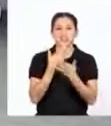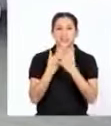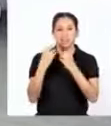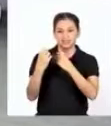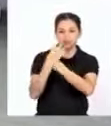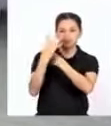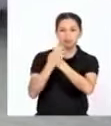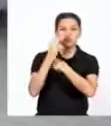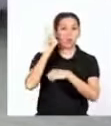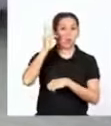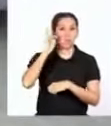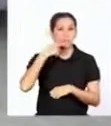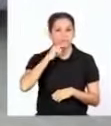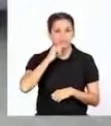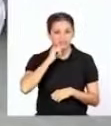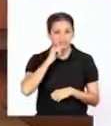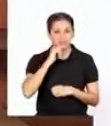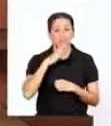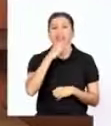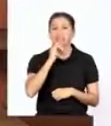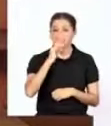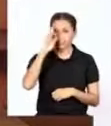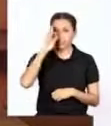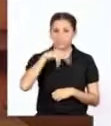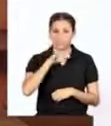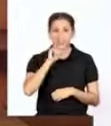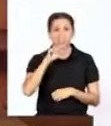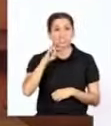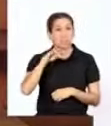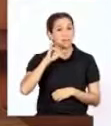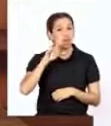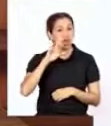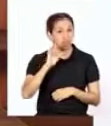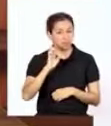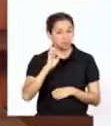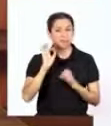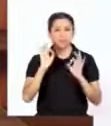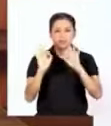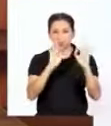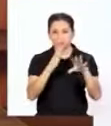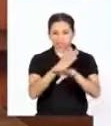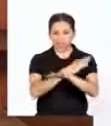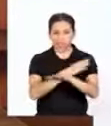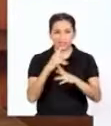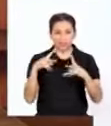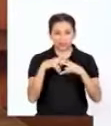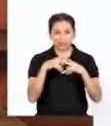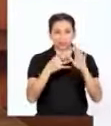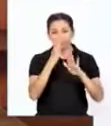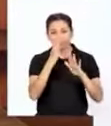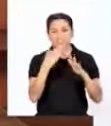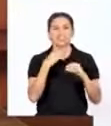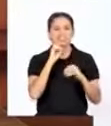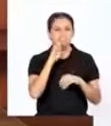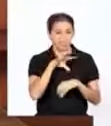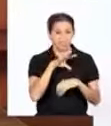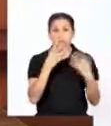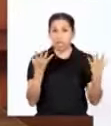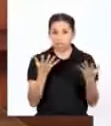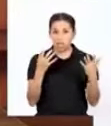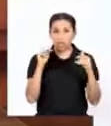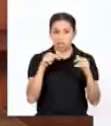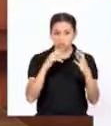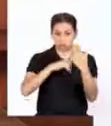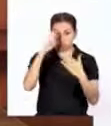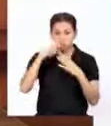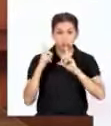las recomendaciones de la profesora. Así es, Yamile. Como señalé antes de la pausa, para el diseño del proyecto de